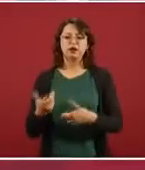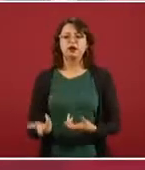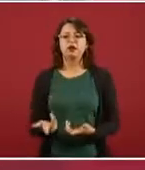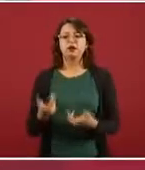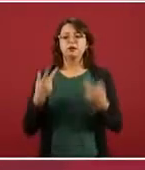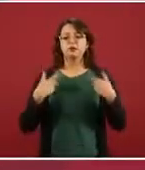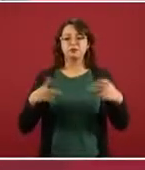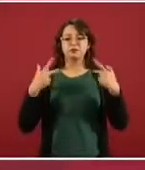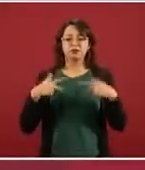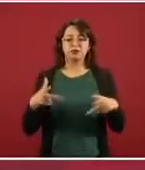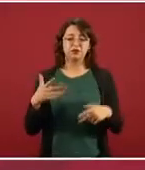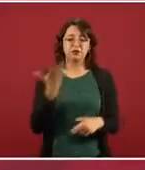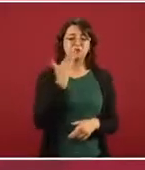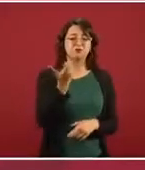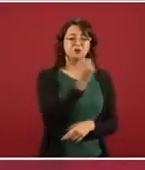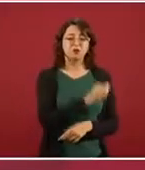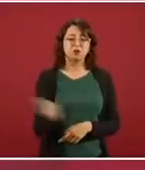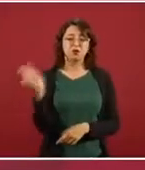estrellas del béisbol.